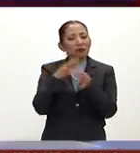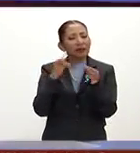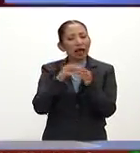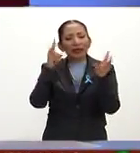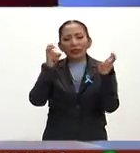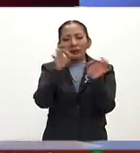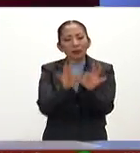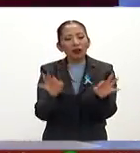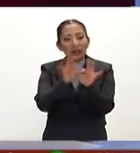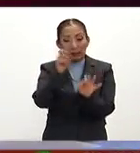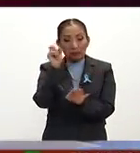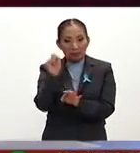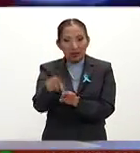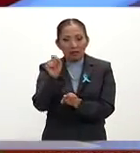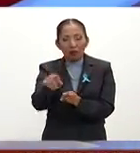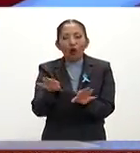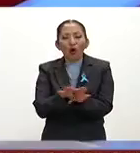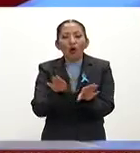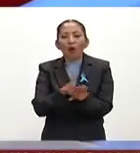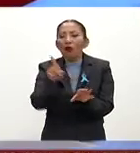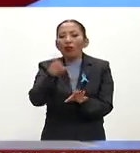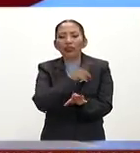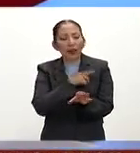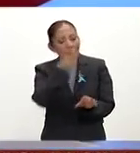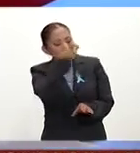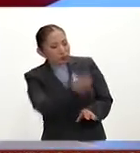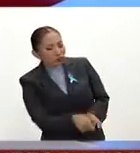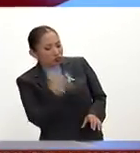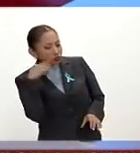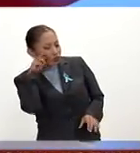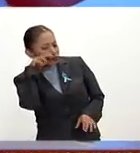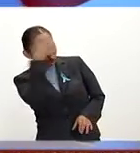importante que es justamente cómo se debe juzgar,